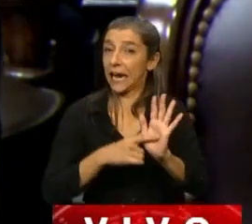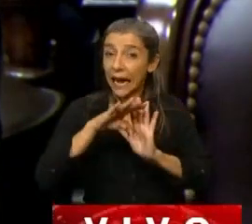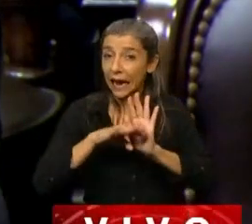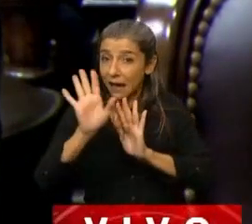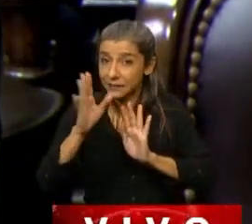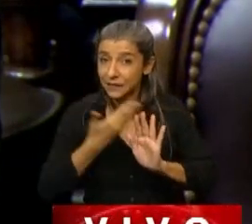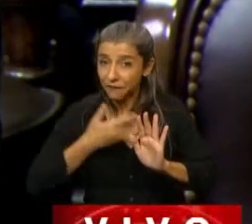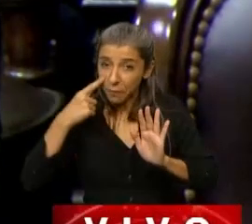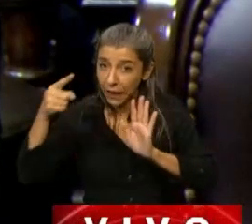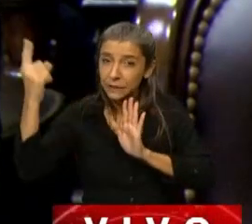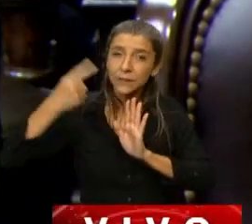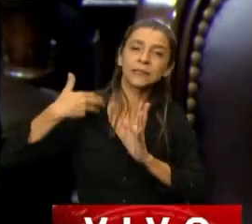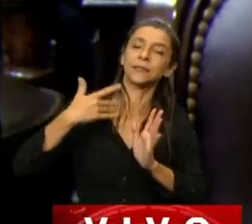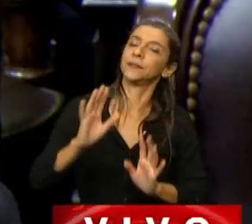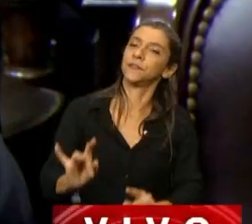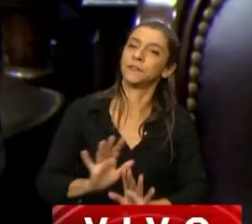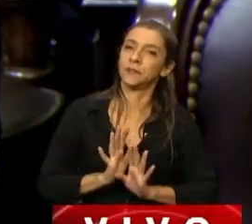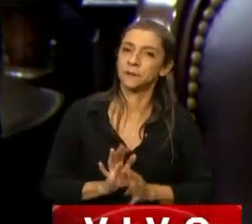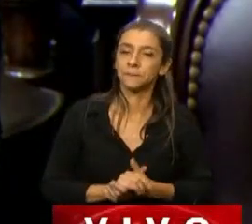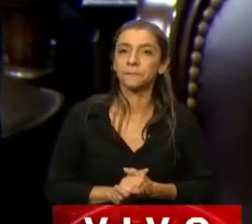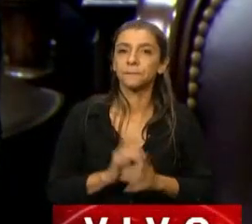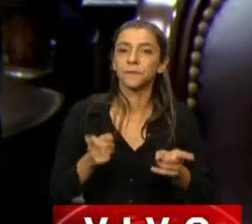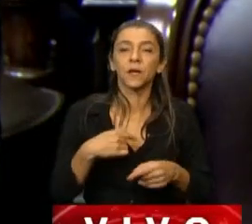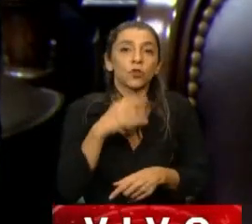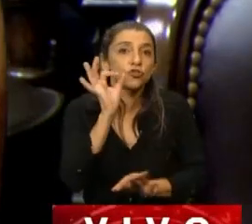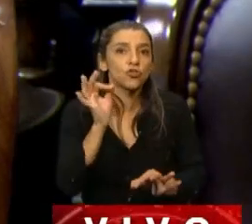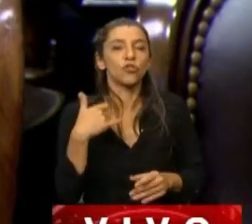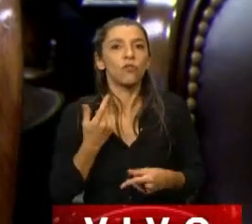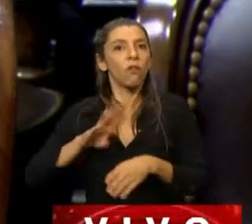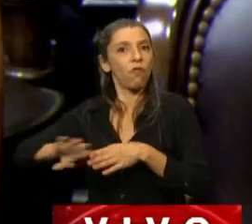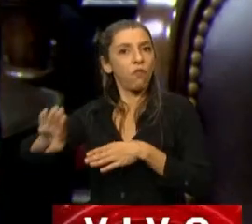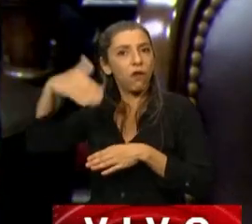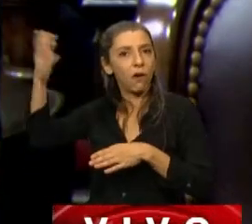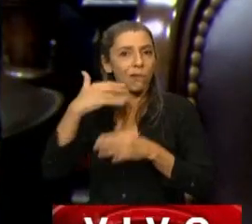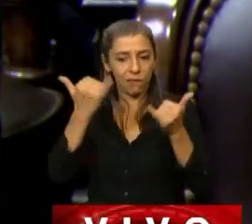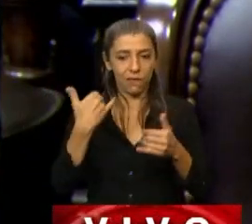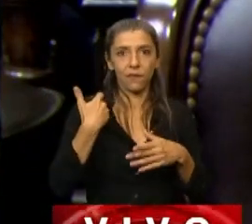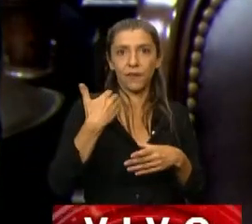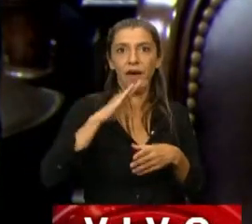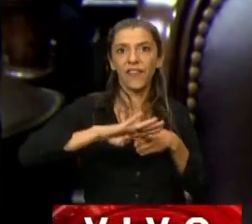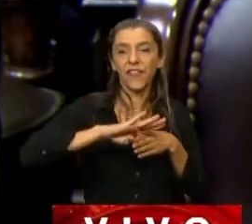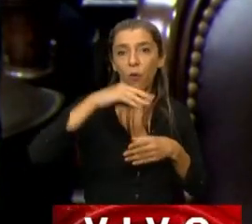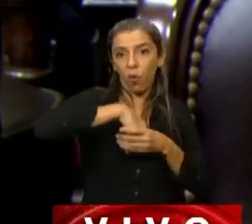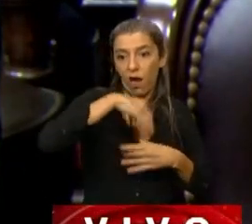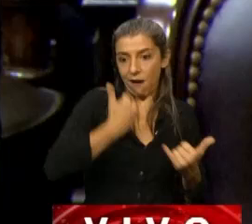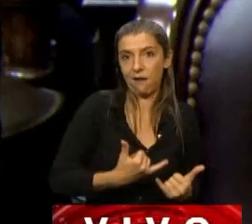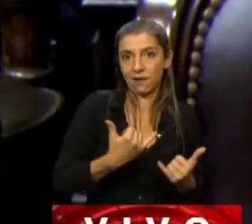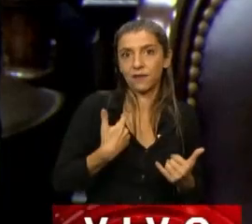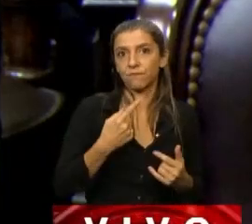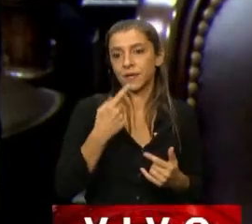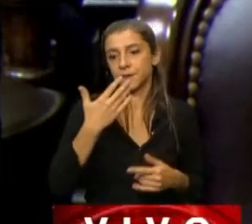que la Argentina tiene una deuda externa y tiene también una deuda interna, y nuestro compromiso es resolver las dos.